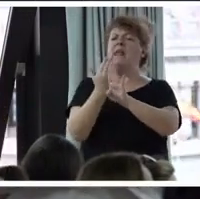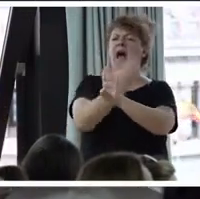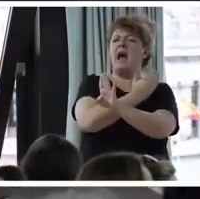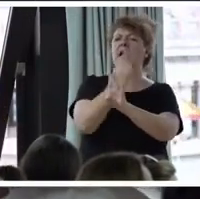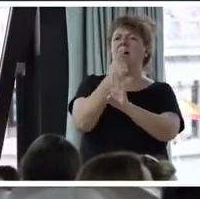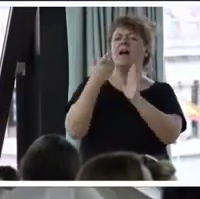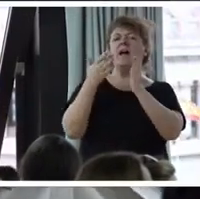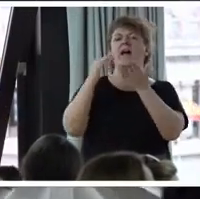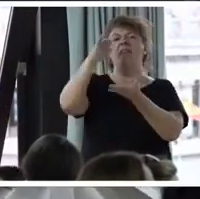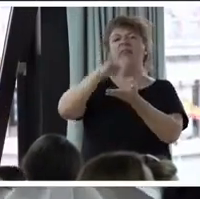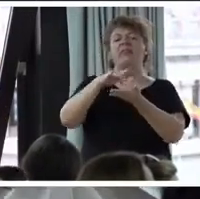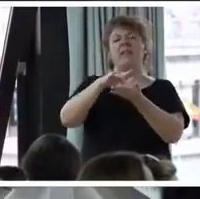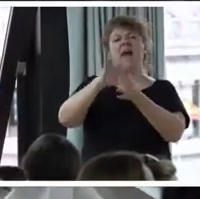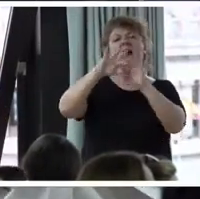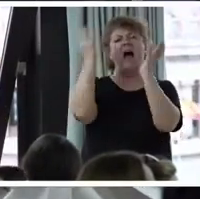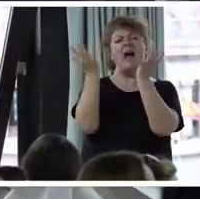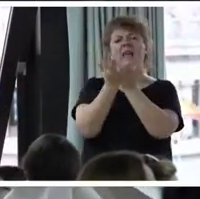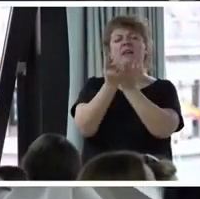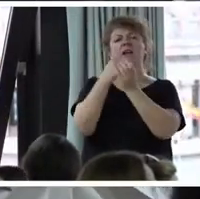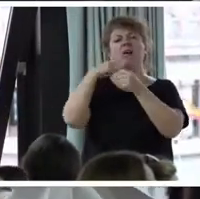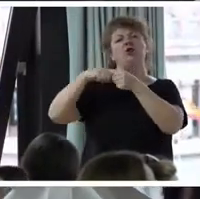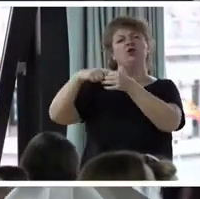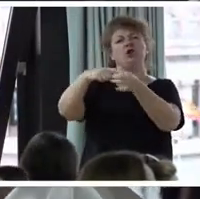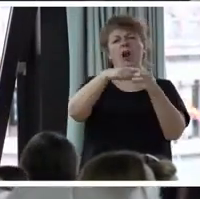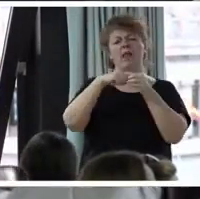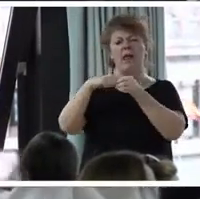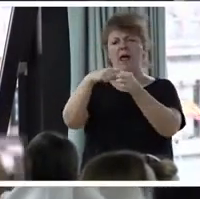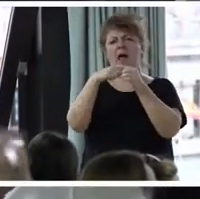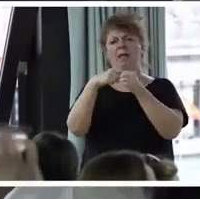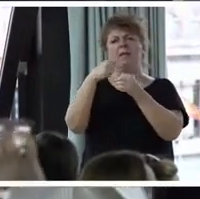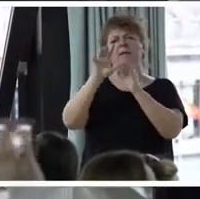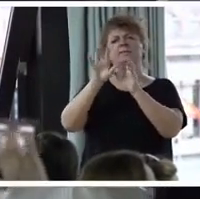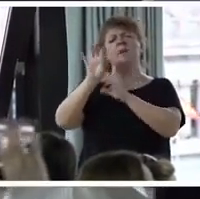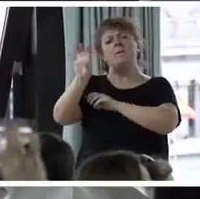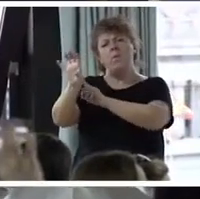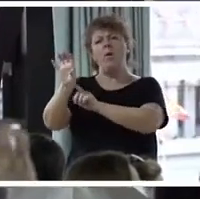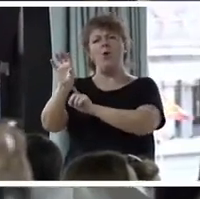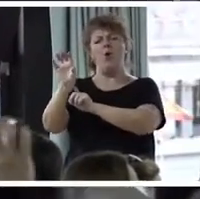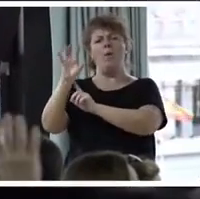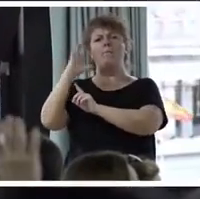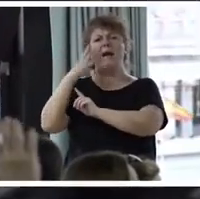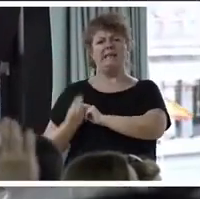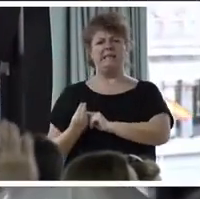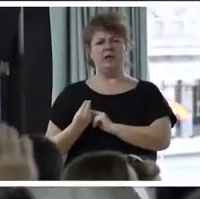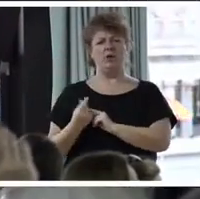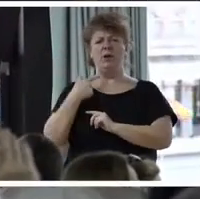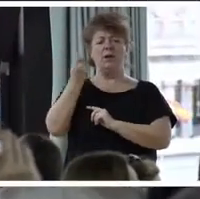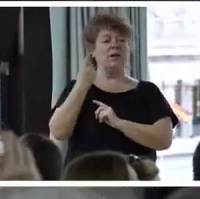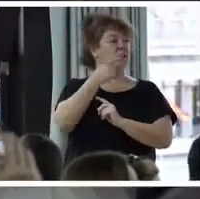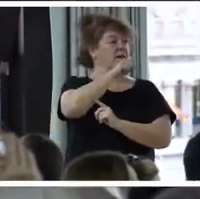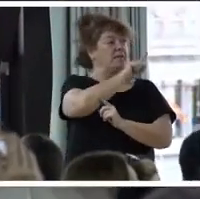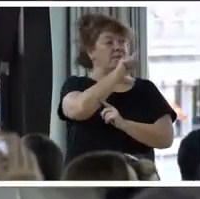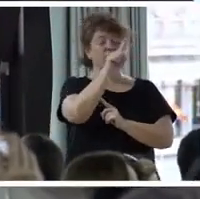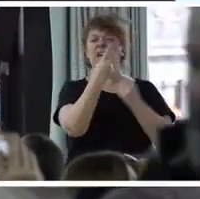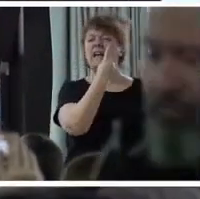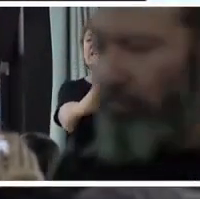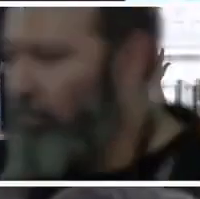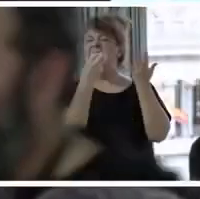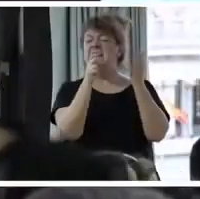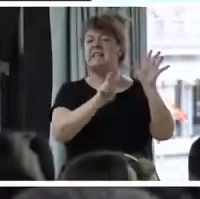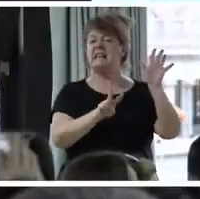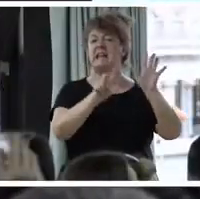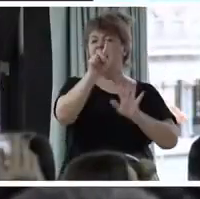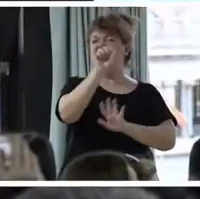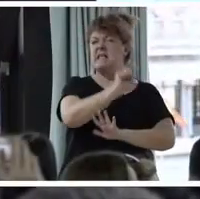internacional de solidaridad con el pueblo palestino y un encuentro que como veis se llama son 76 años